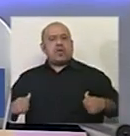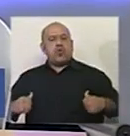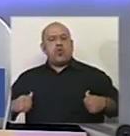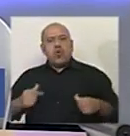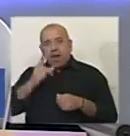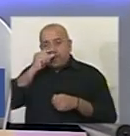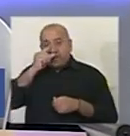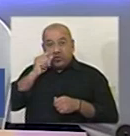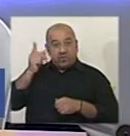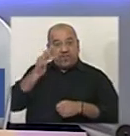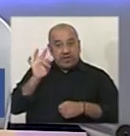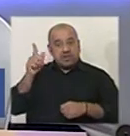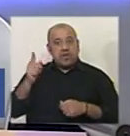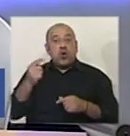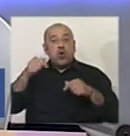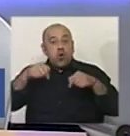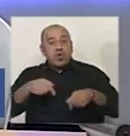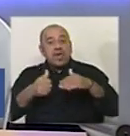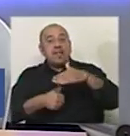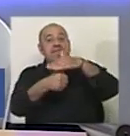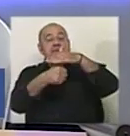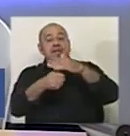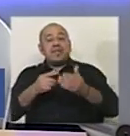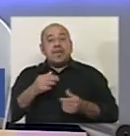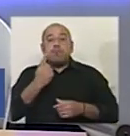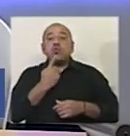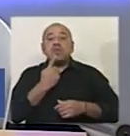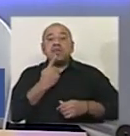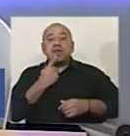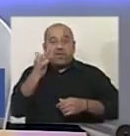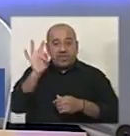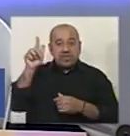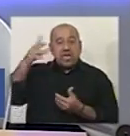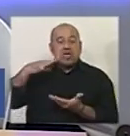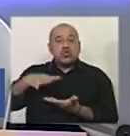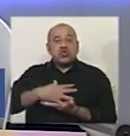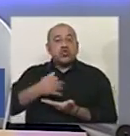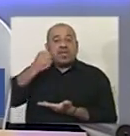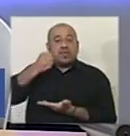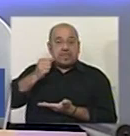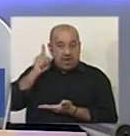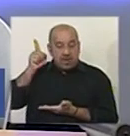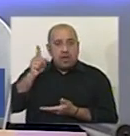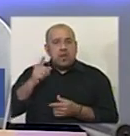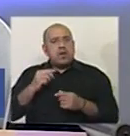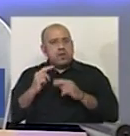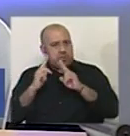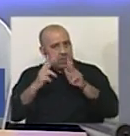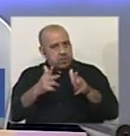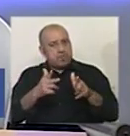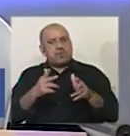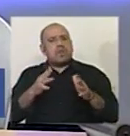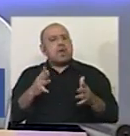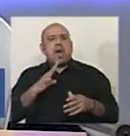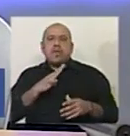hoy el líder del Partido Socialista francés le dijo, incluso hay que